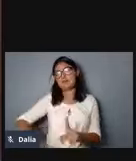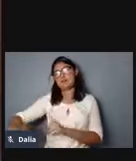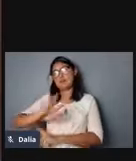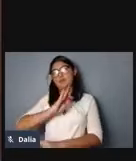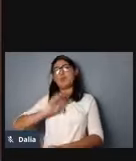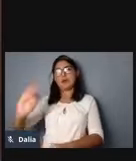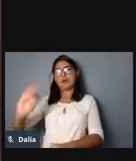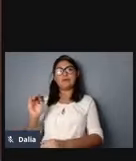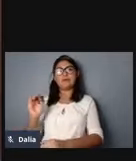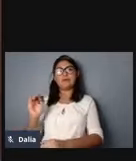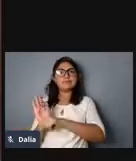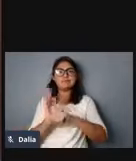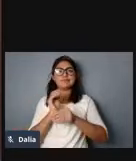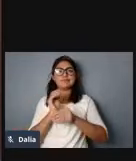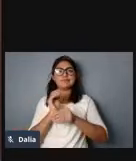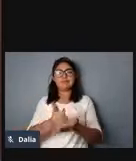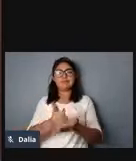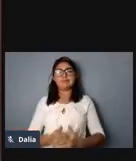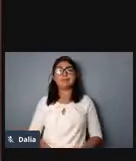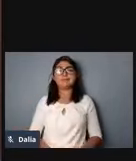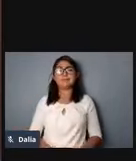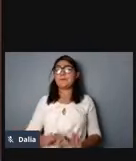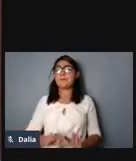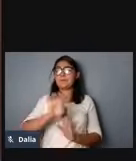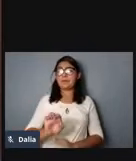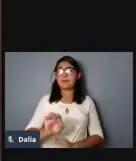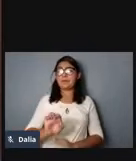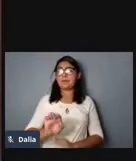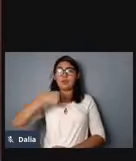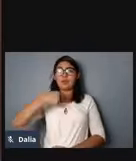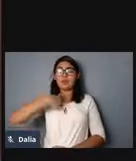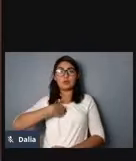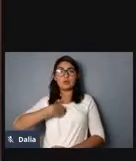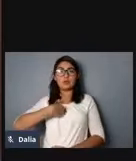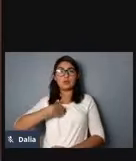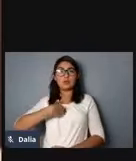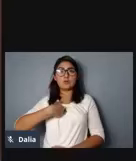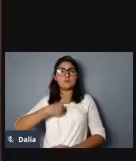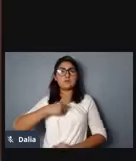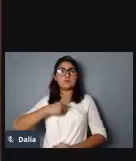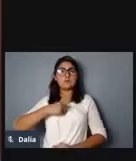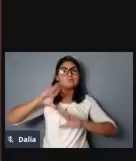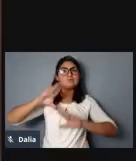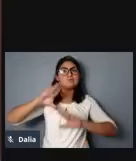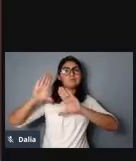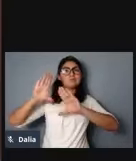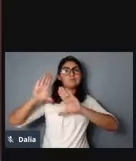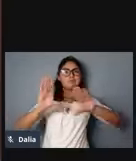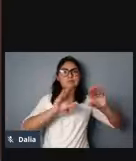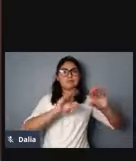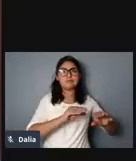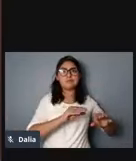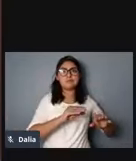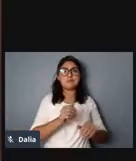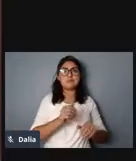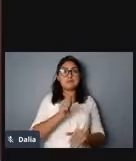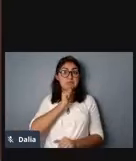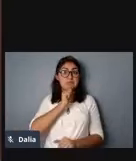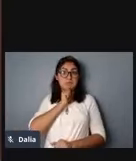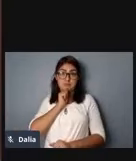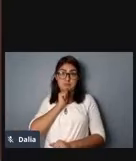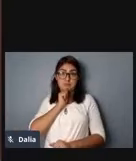Si yo no he podido enseñar a las mujeres, a las niñas, niños, adolescentes de mi